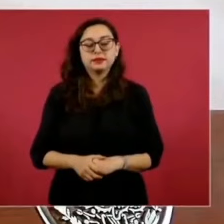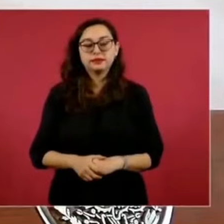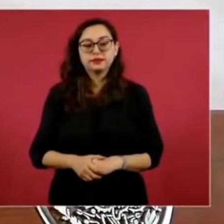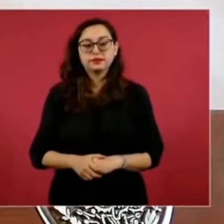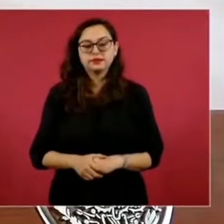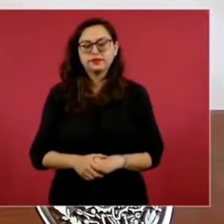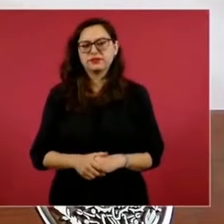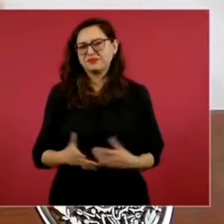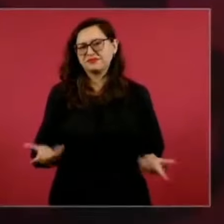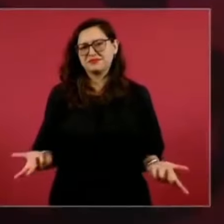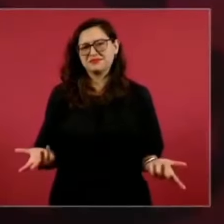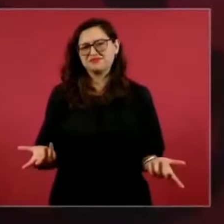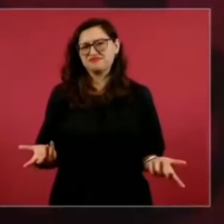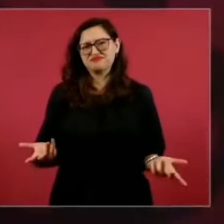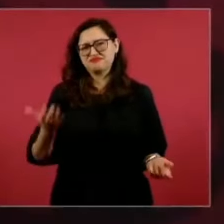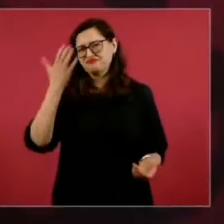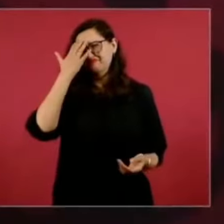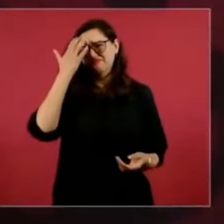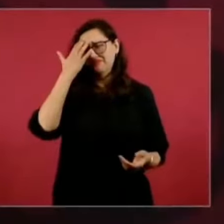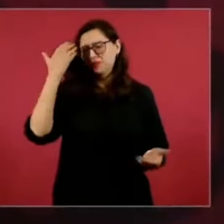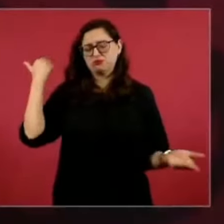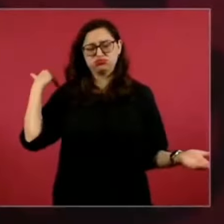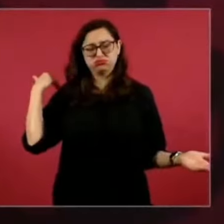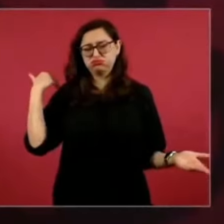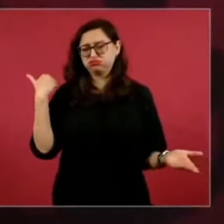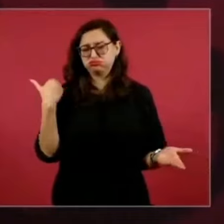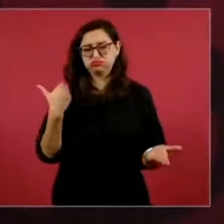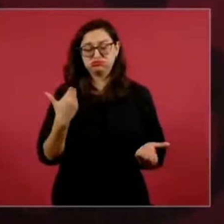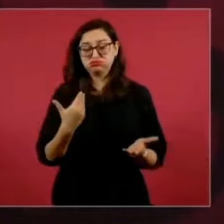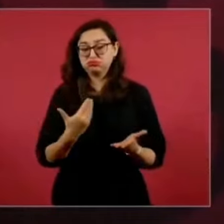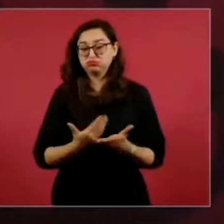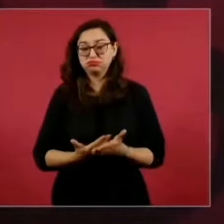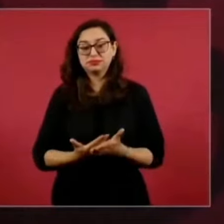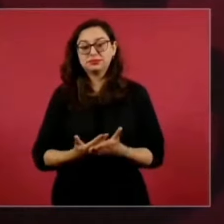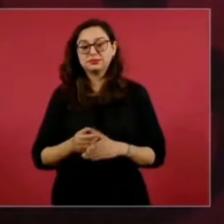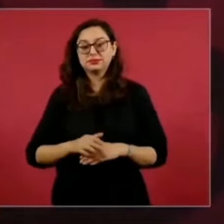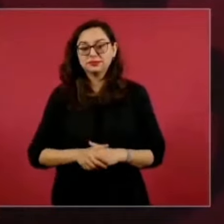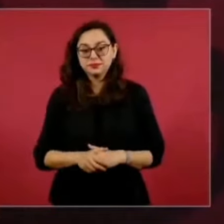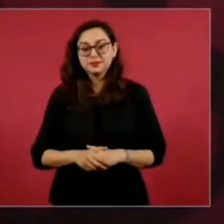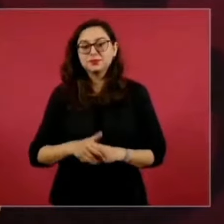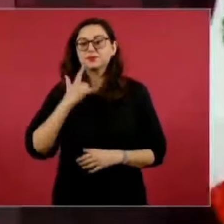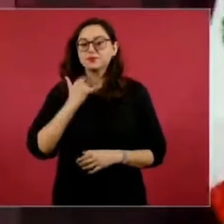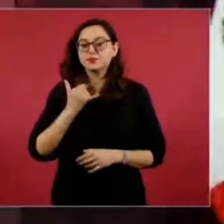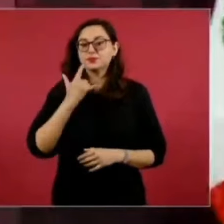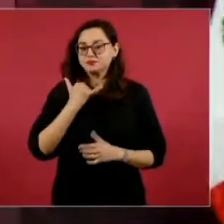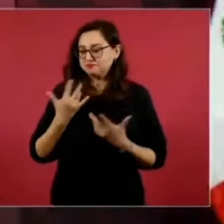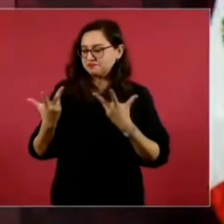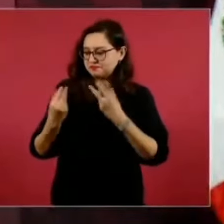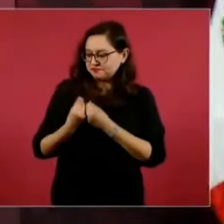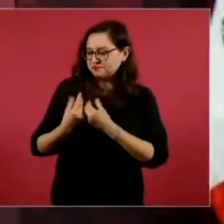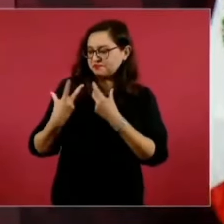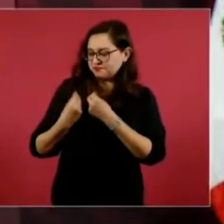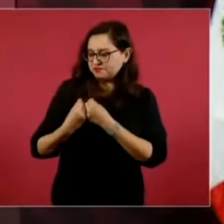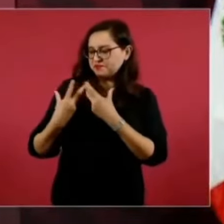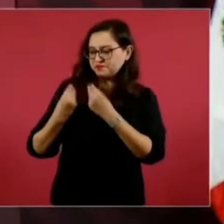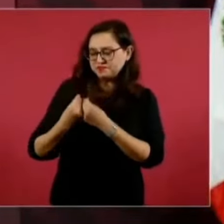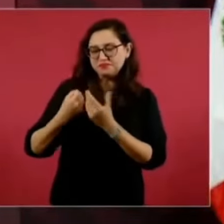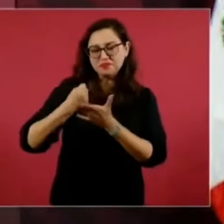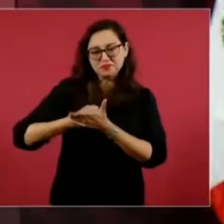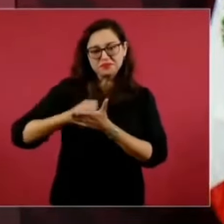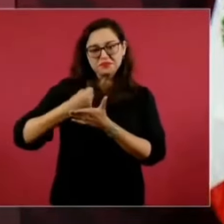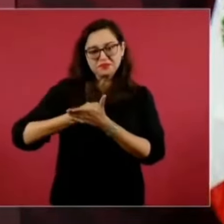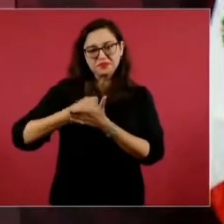lo conozco desde hace mucho tiempo hemos luchado juntos